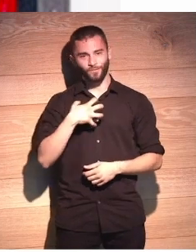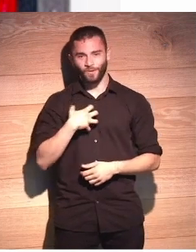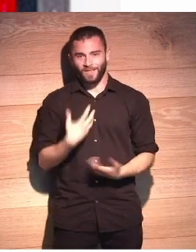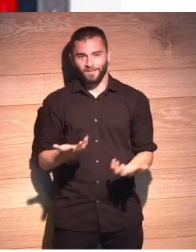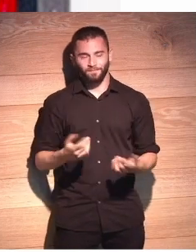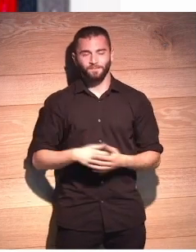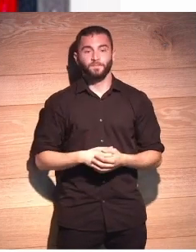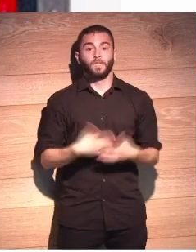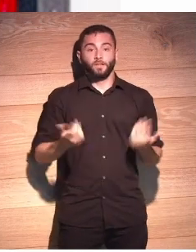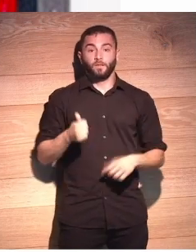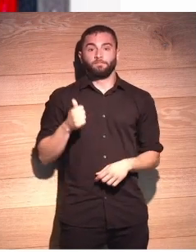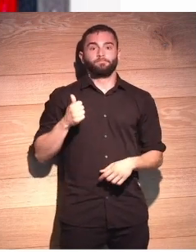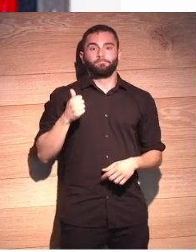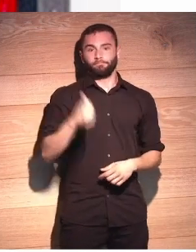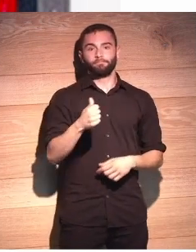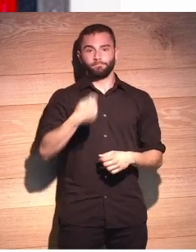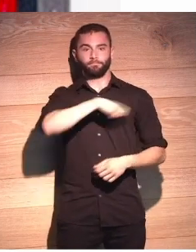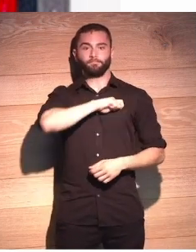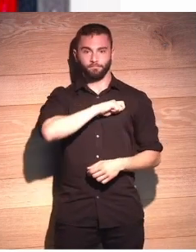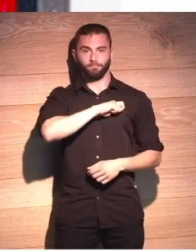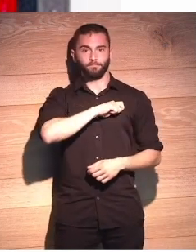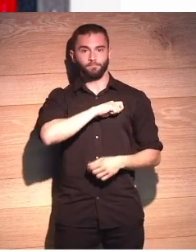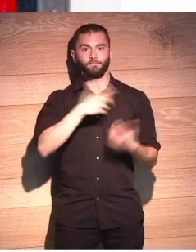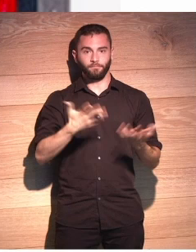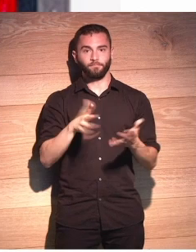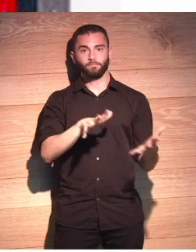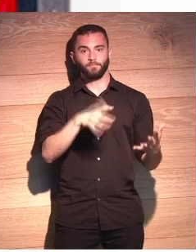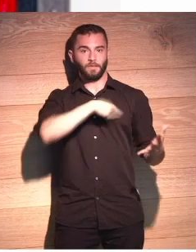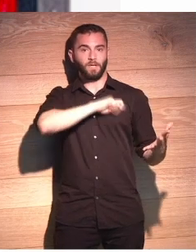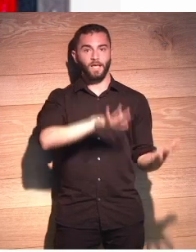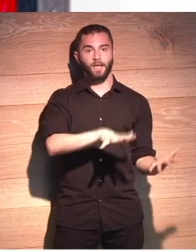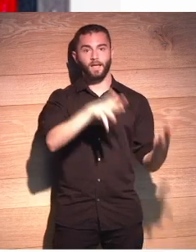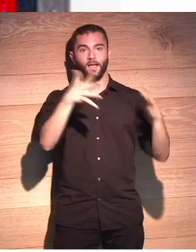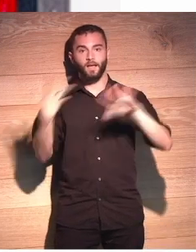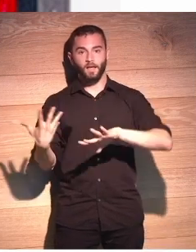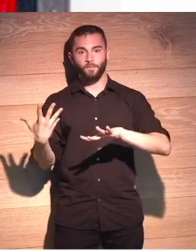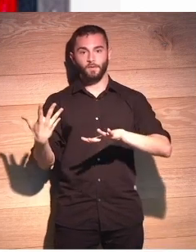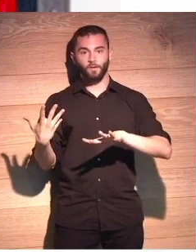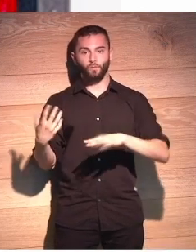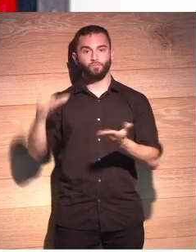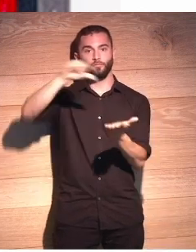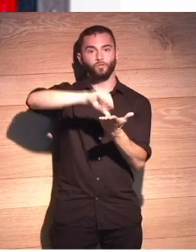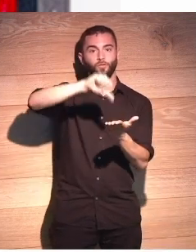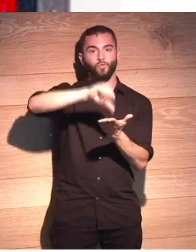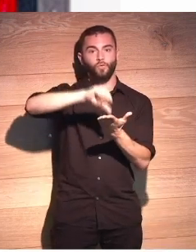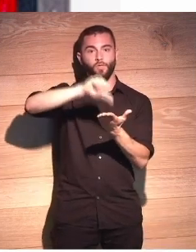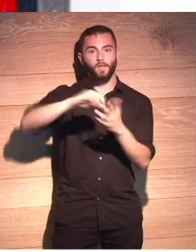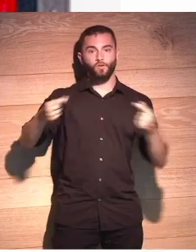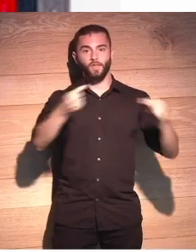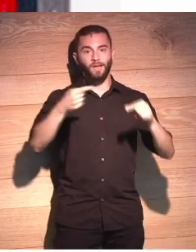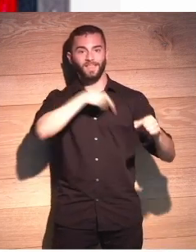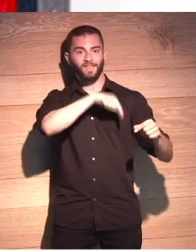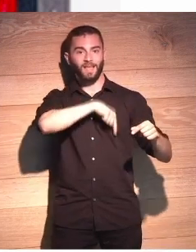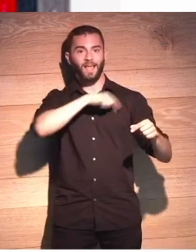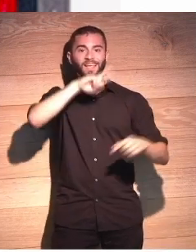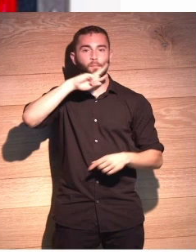el botón de España, pongamos el botón encendido de España, y por qué no convertimos España en un centro neurálgico para el debate de la ética,